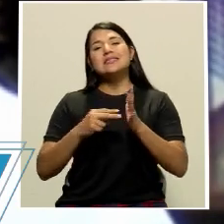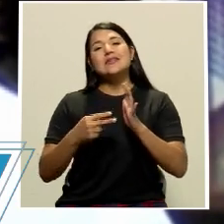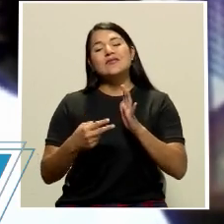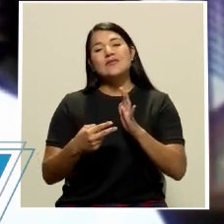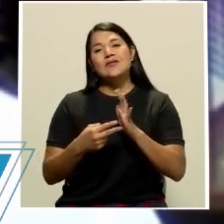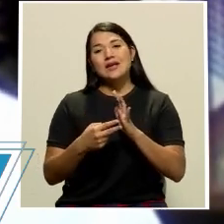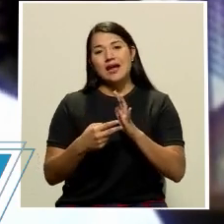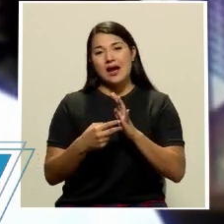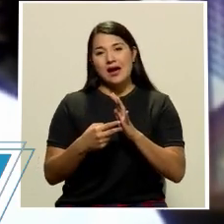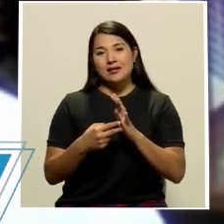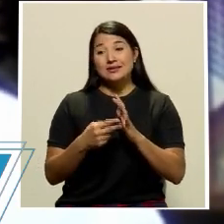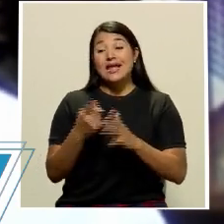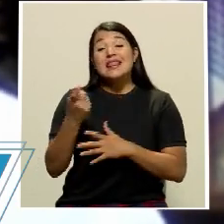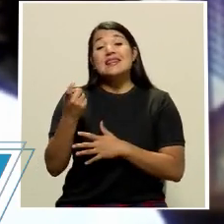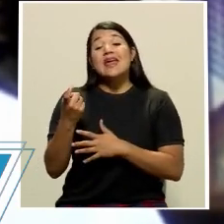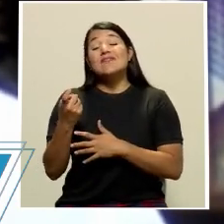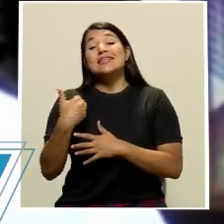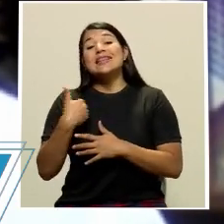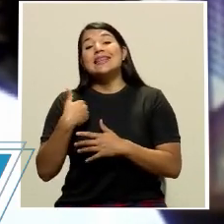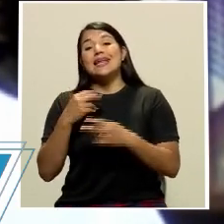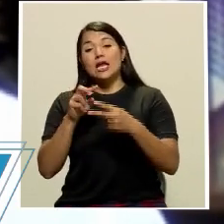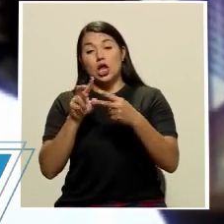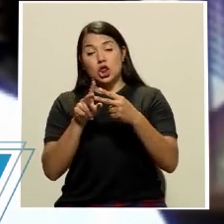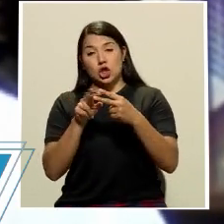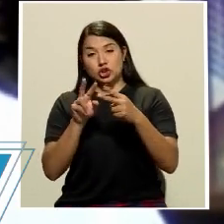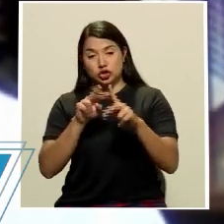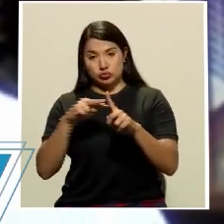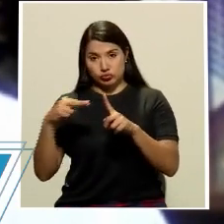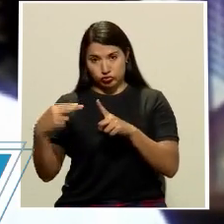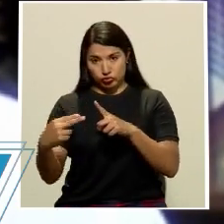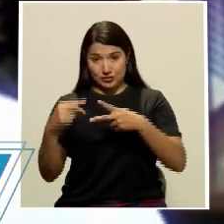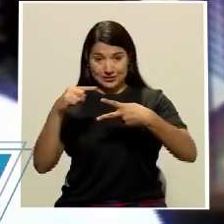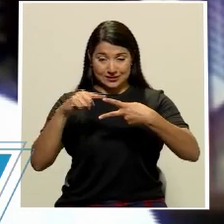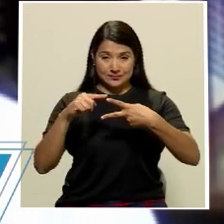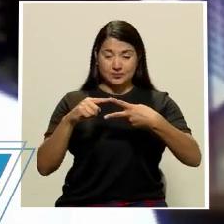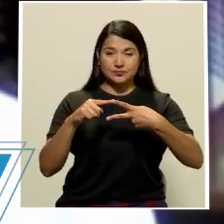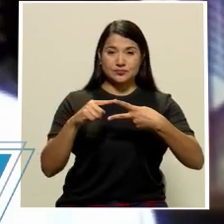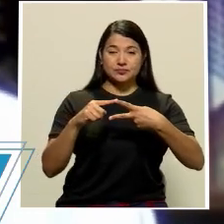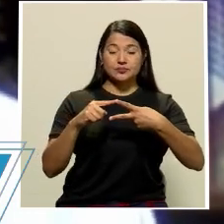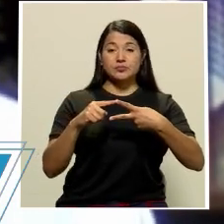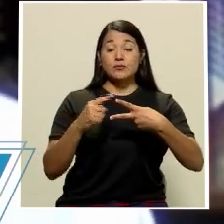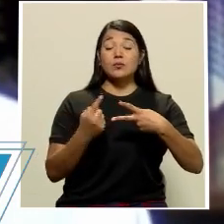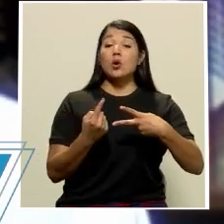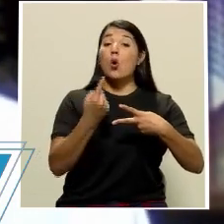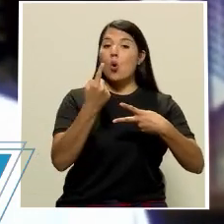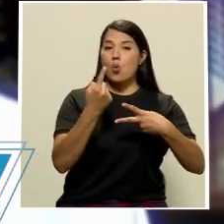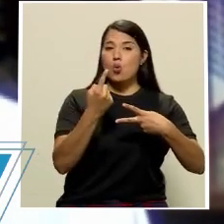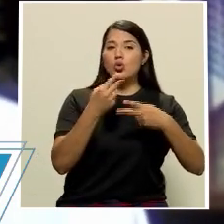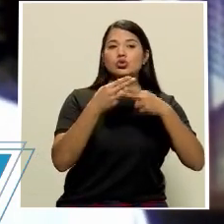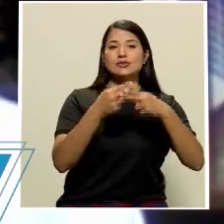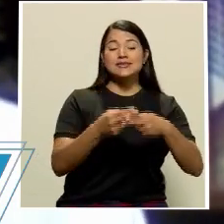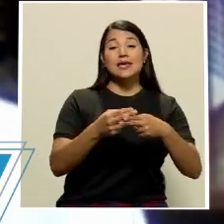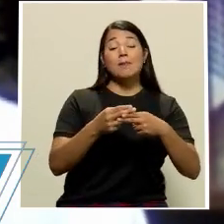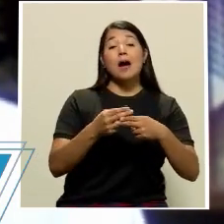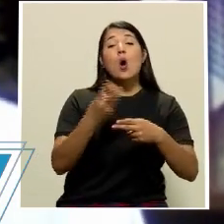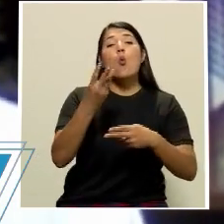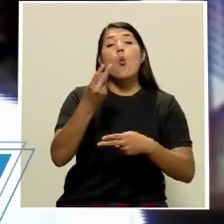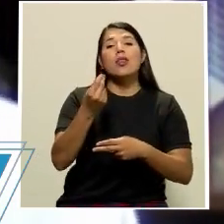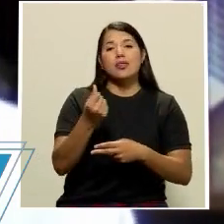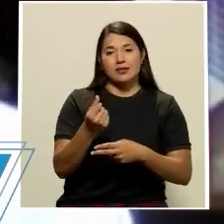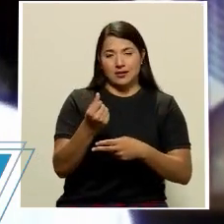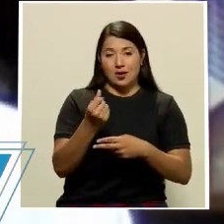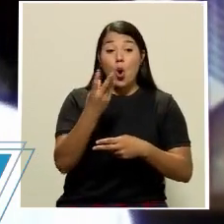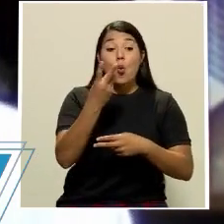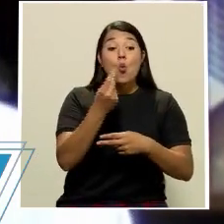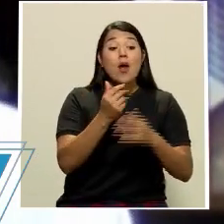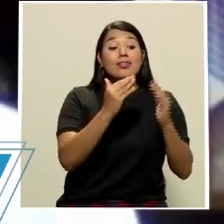el déficit se calcula de dos cálculos hay en el déficit habitacional. Uno que se llama el déficit cuantitativo, que es la cantidad